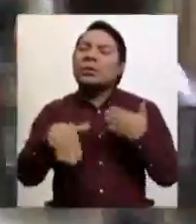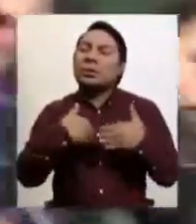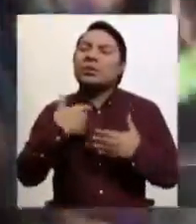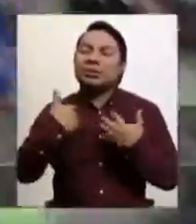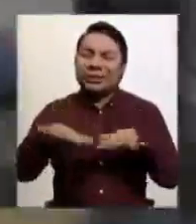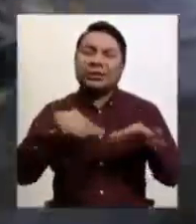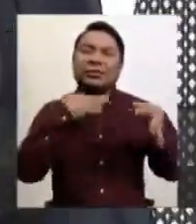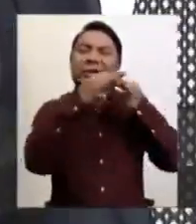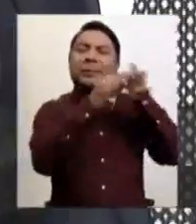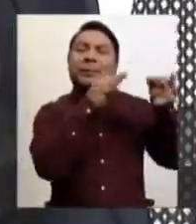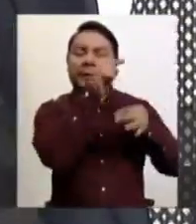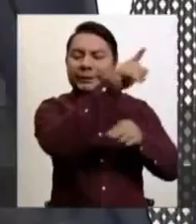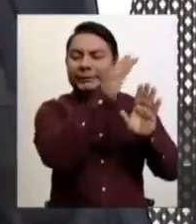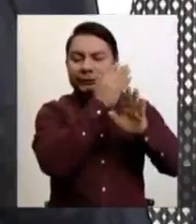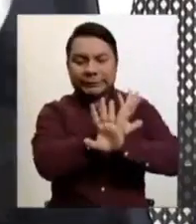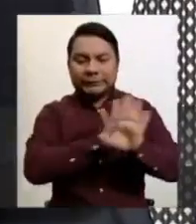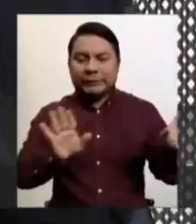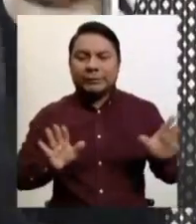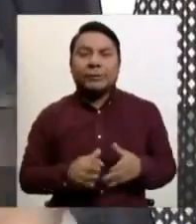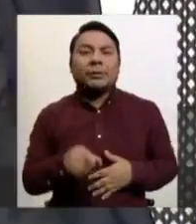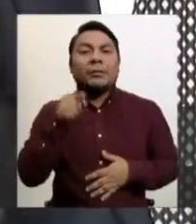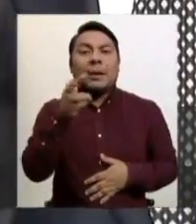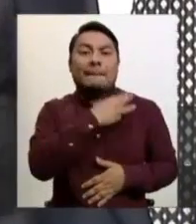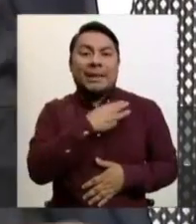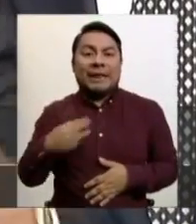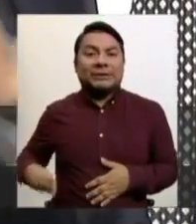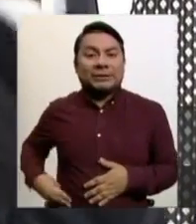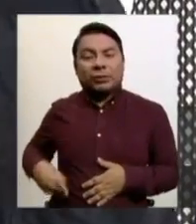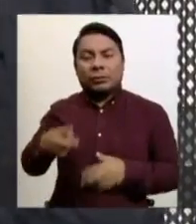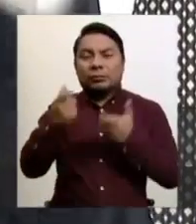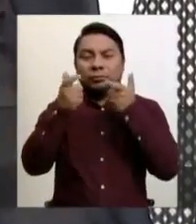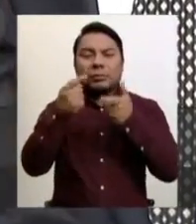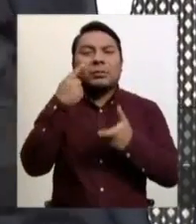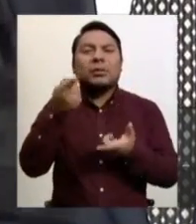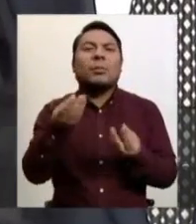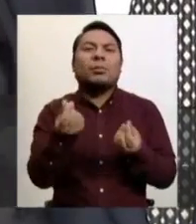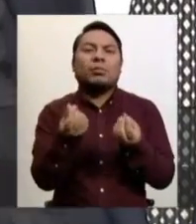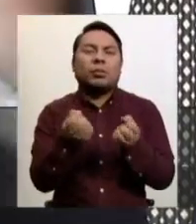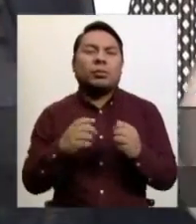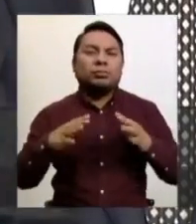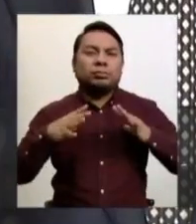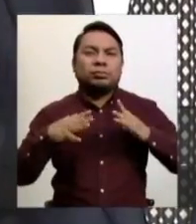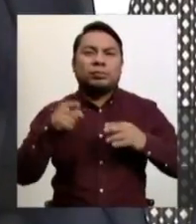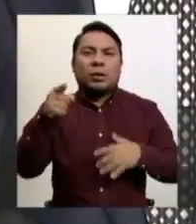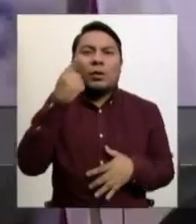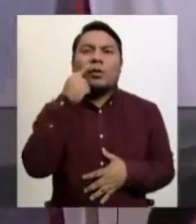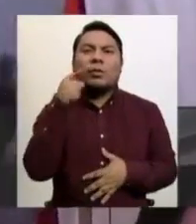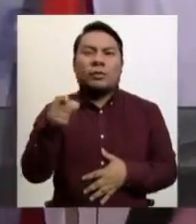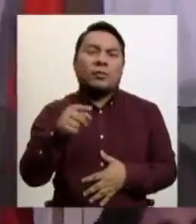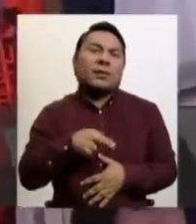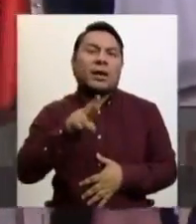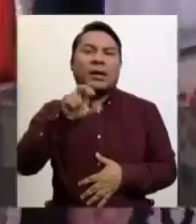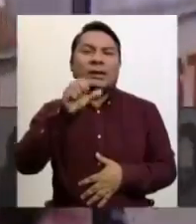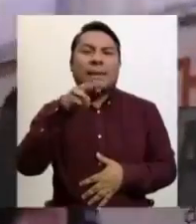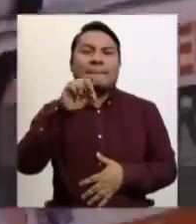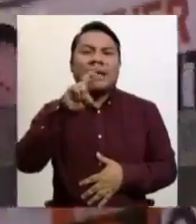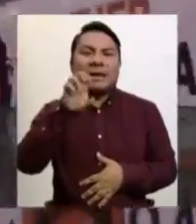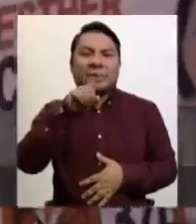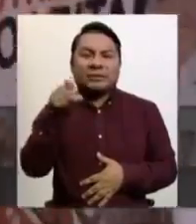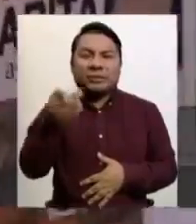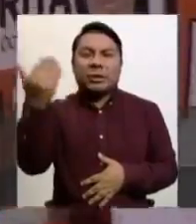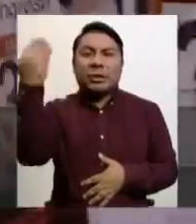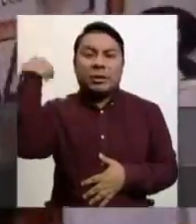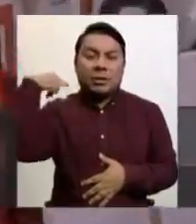Bien explicado. El aporte. El Ministerio Público investiga el origen del millonario patrimonio de Joaquín Ramírez, quien en la última